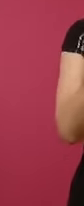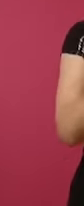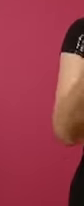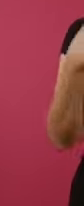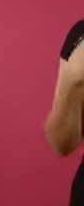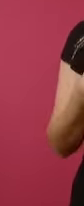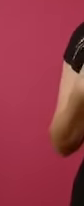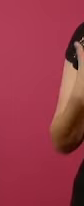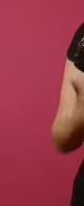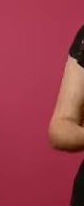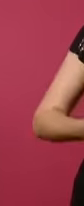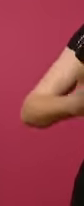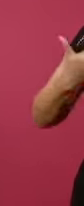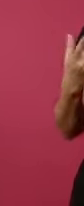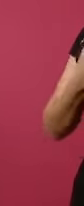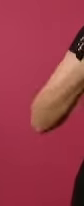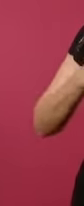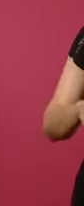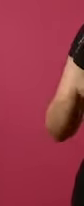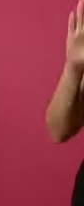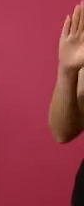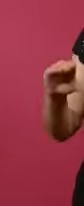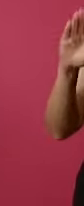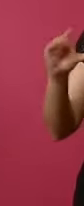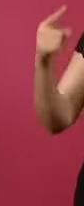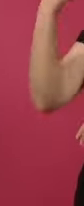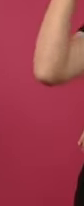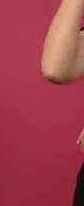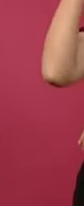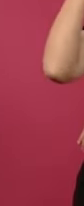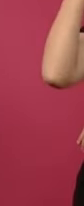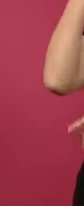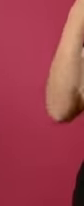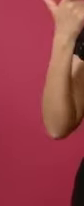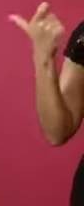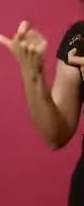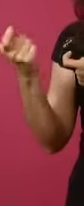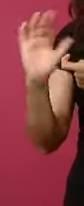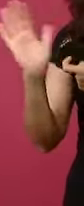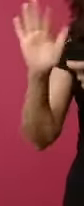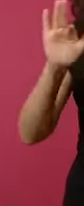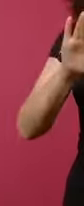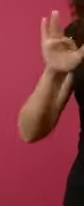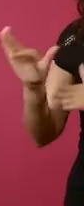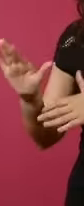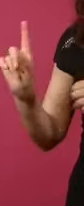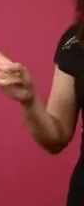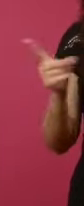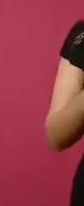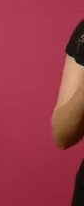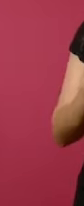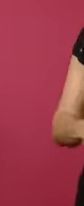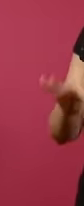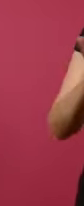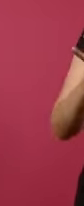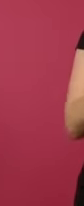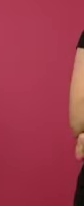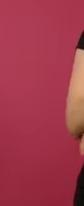contraria a eso, en donde la persona valga por su honestidad, por